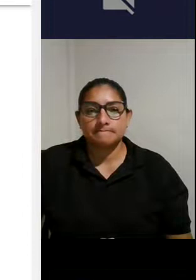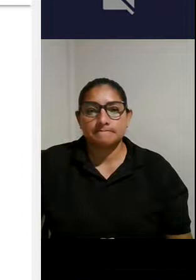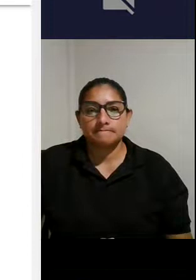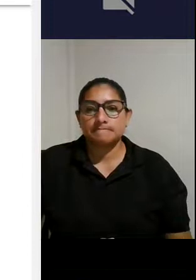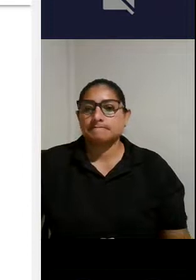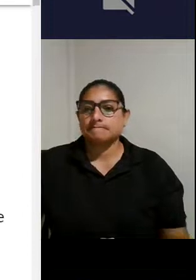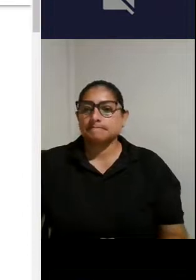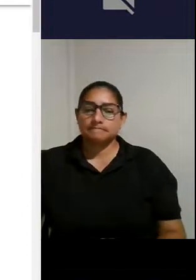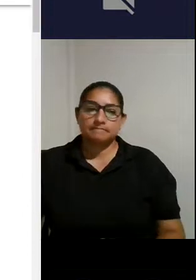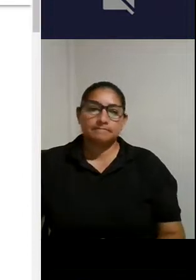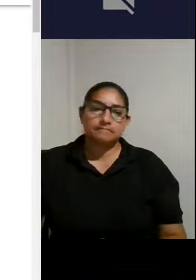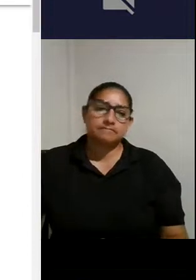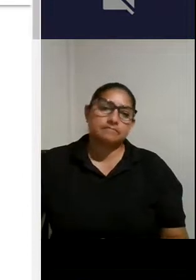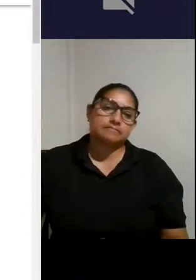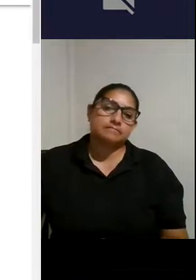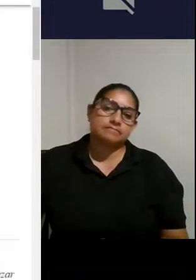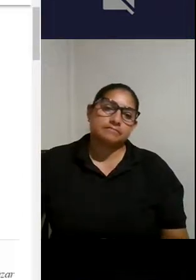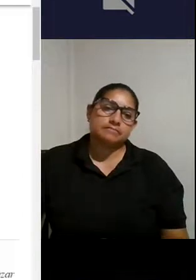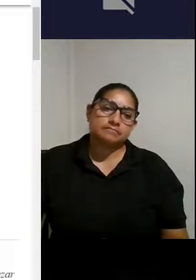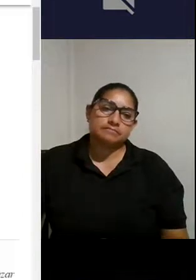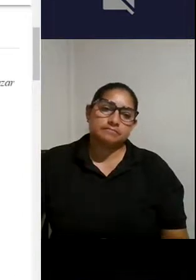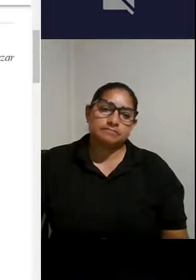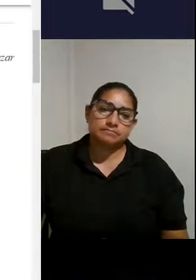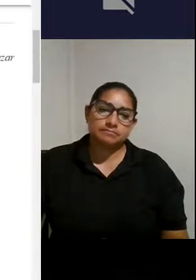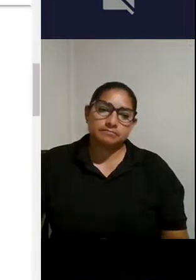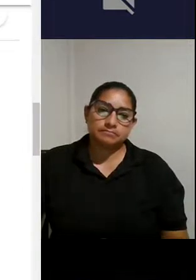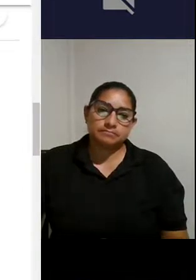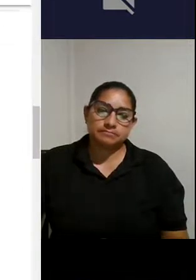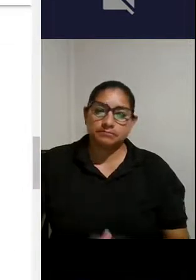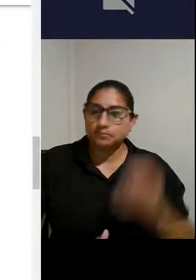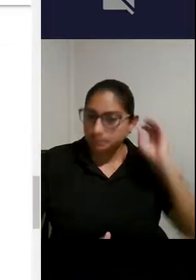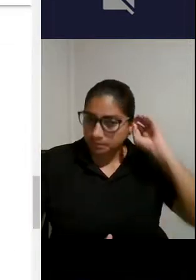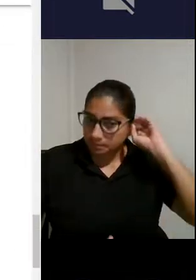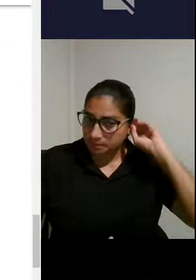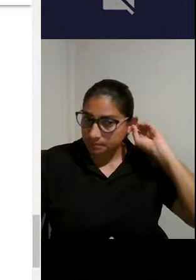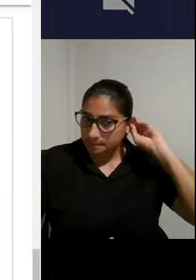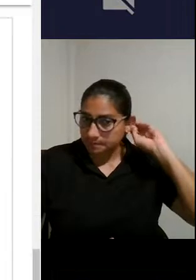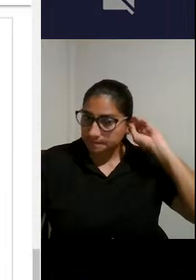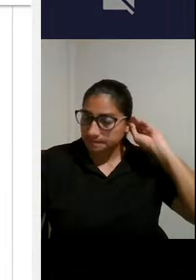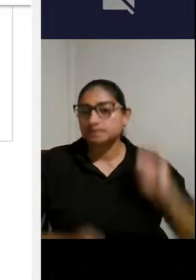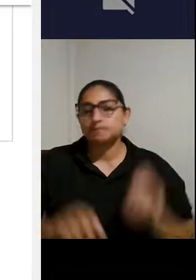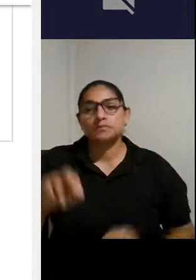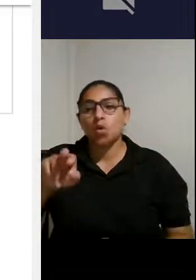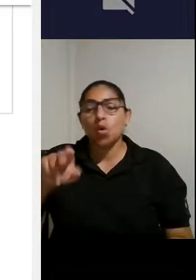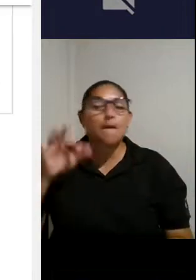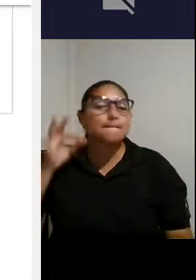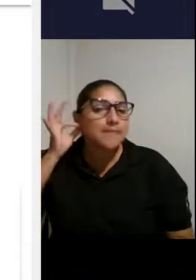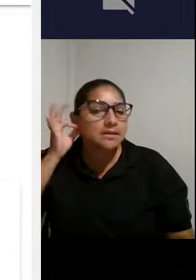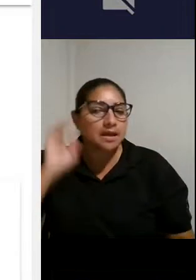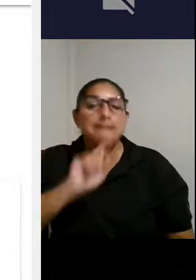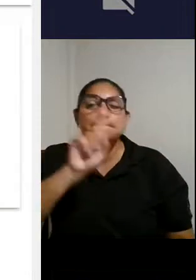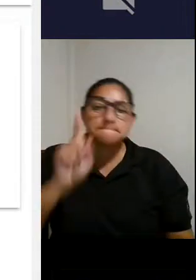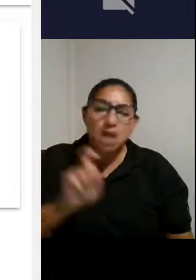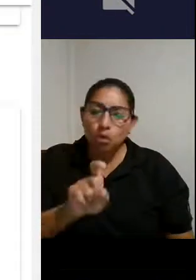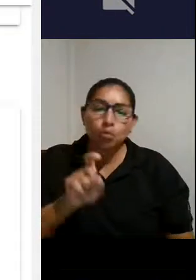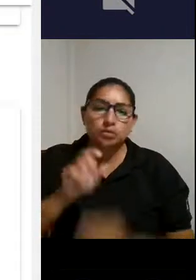Gracias. Yo tengo una consulta. Sí, adelante.